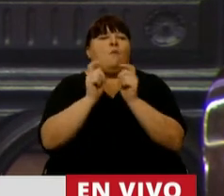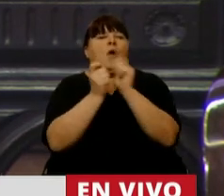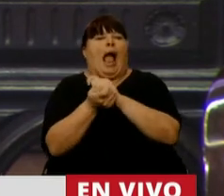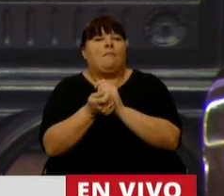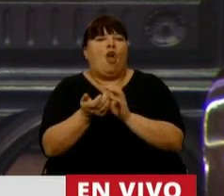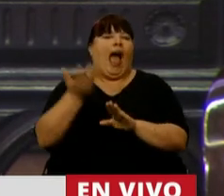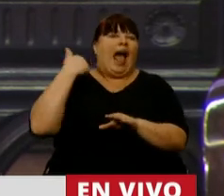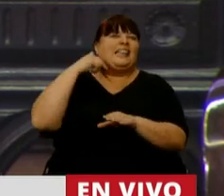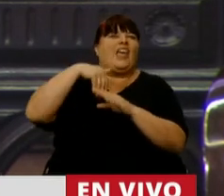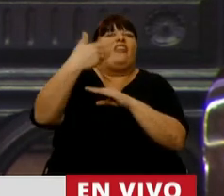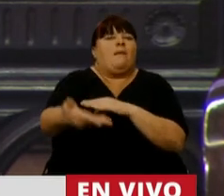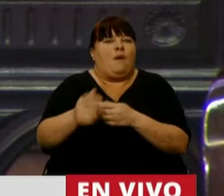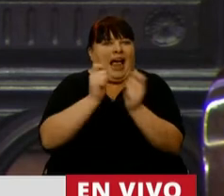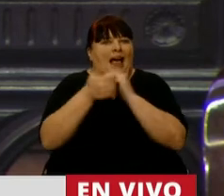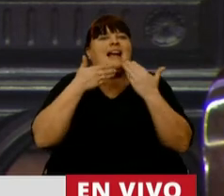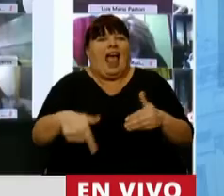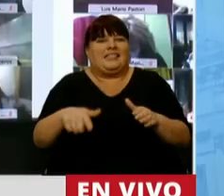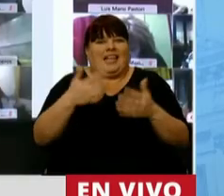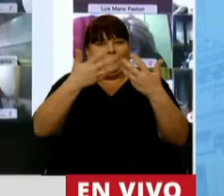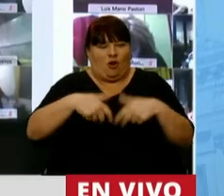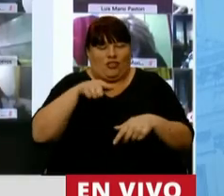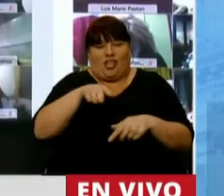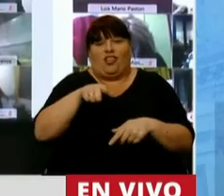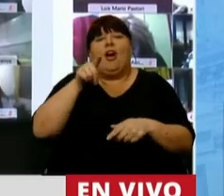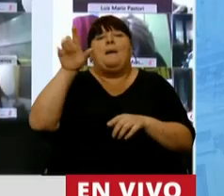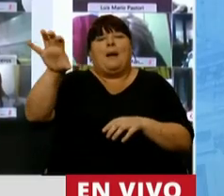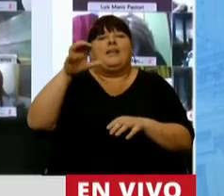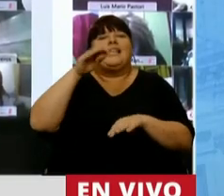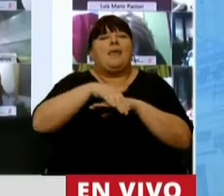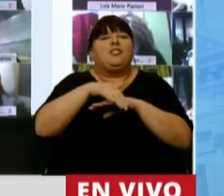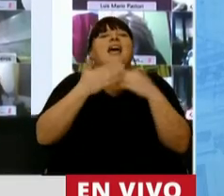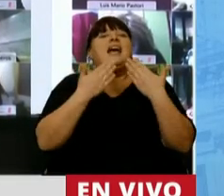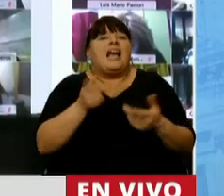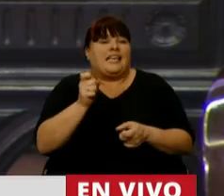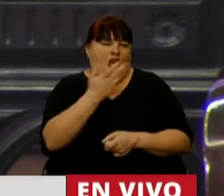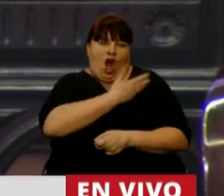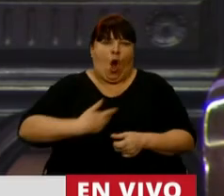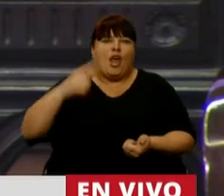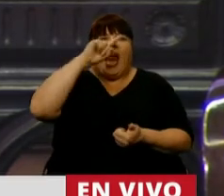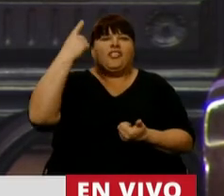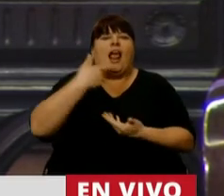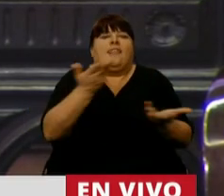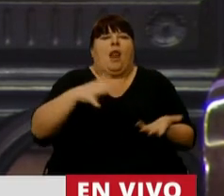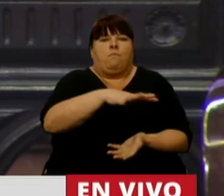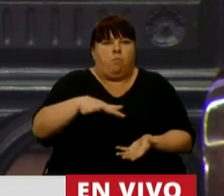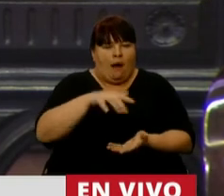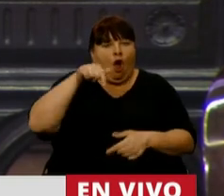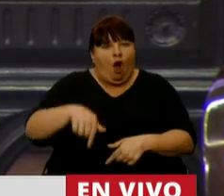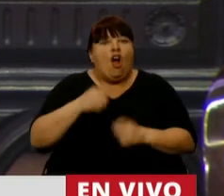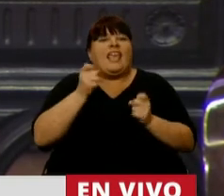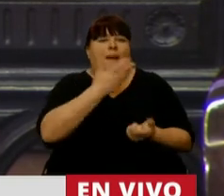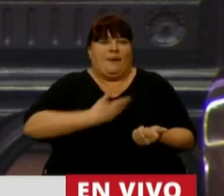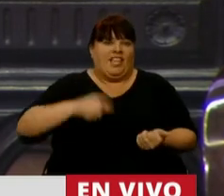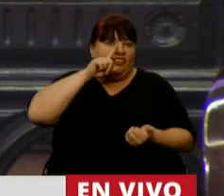y un después, señora presidenta, para la provincia de Misiones. Y se lo debemos a un gobierno nacional y popular que hoy encabeza